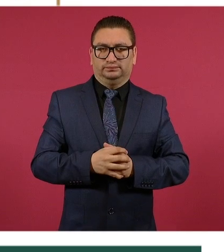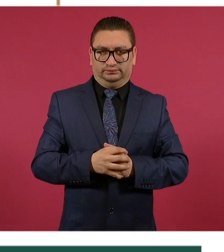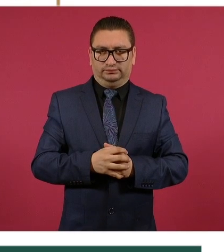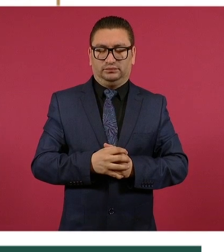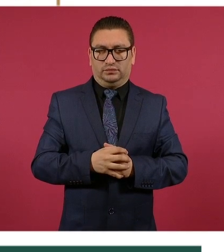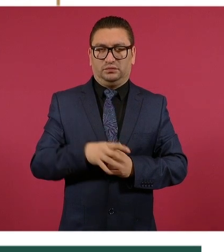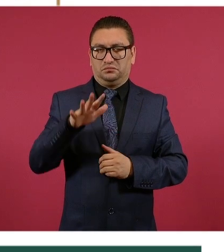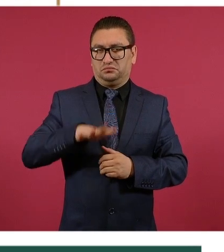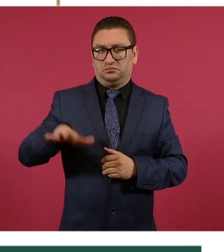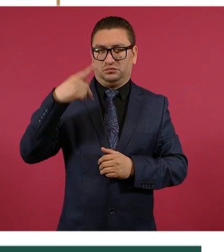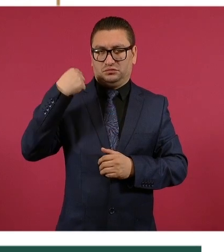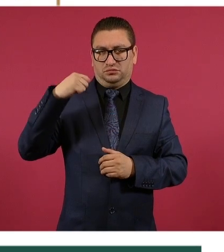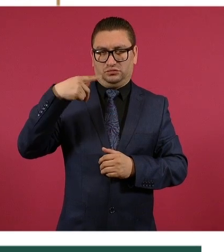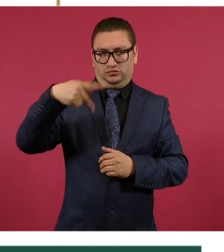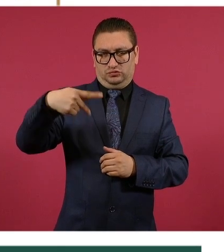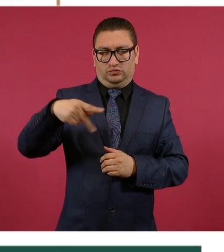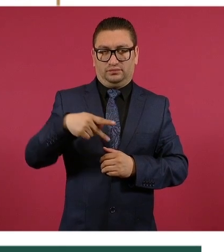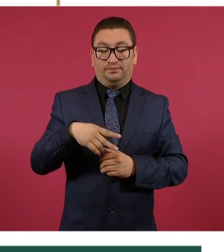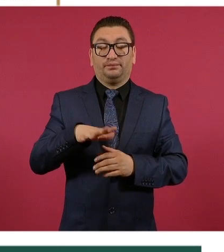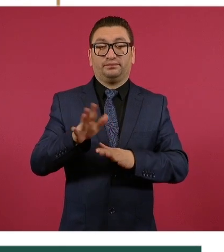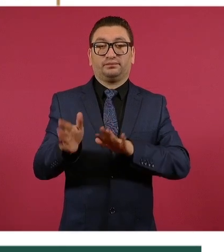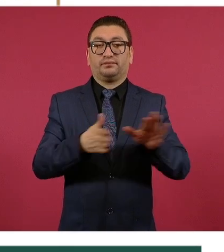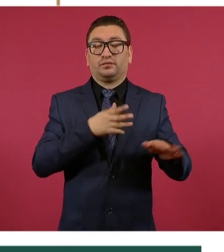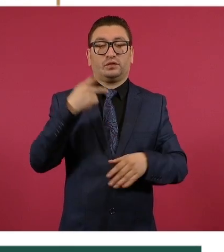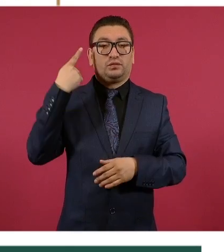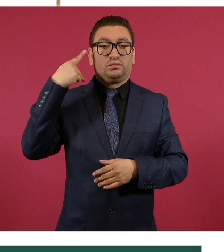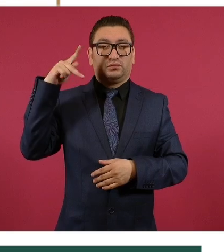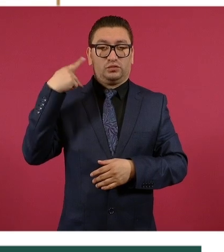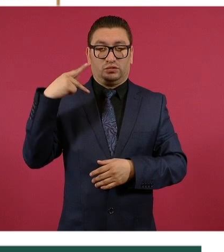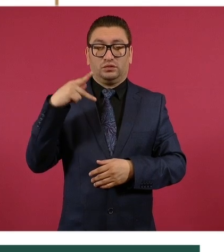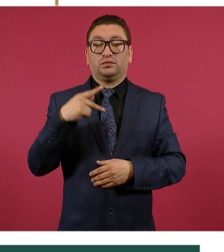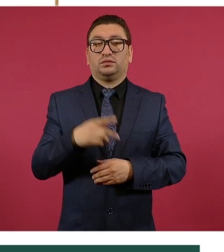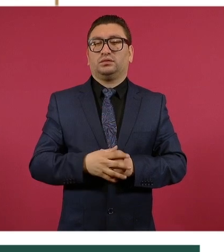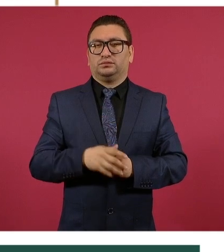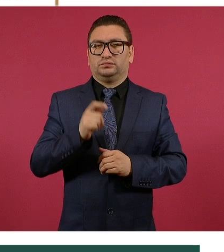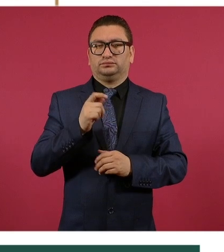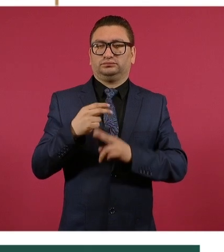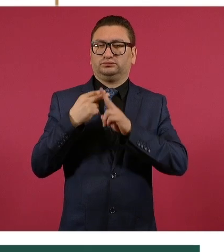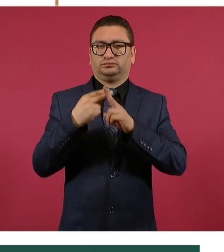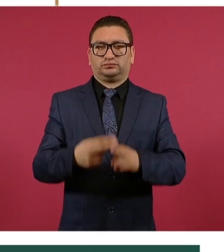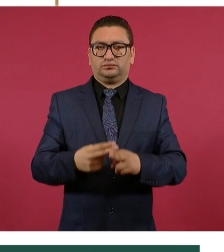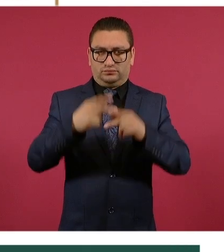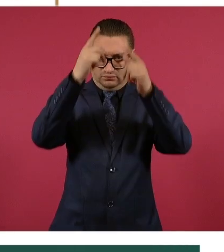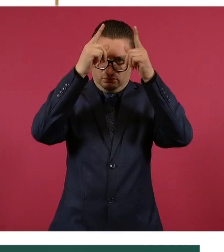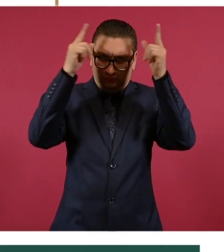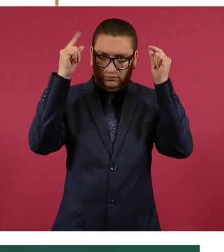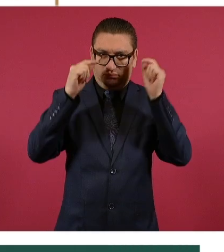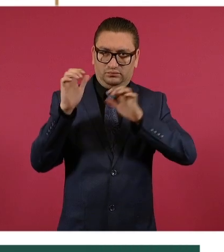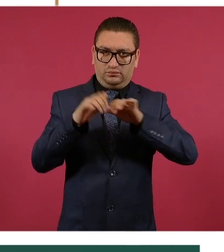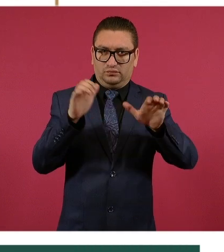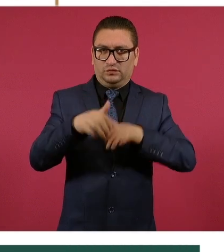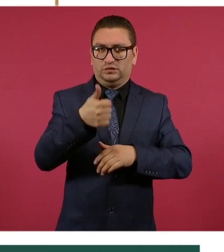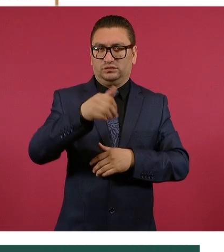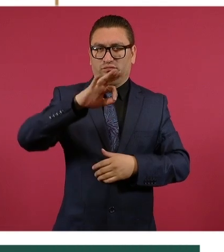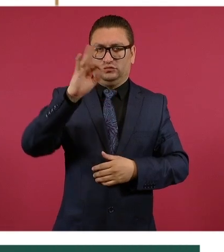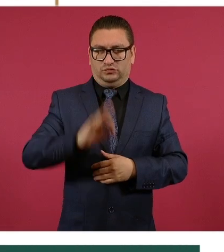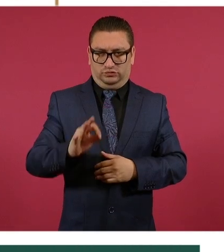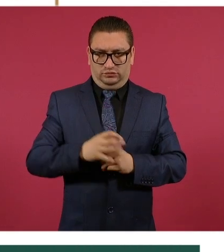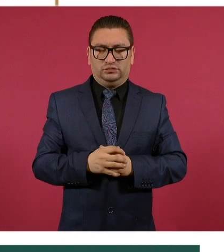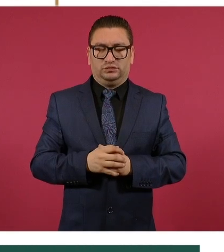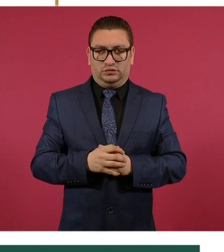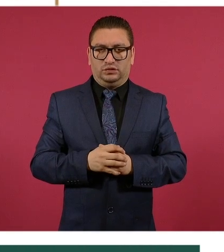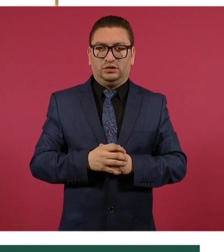reportan en Tabasco. En Puebla, a la fecha se ha incrementado el personal de enfermería en 6%, se